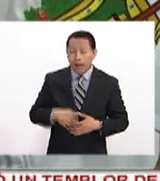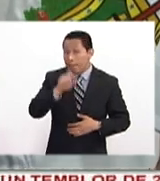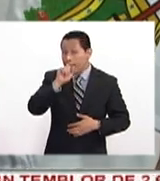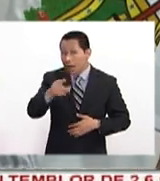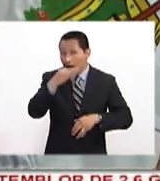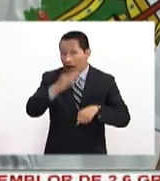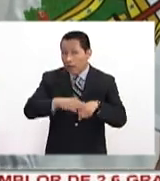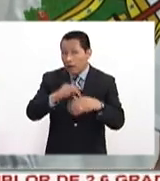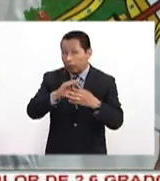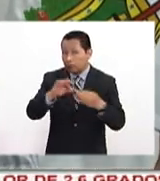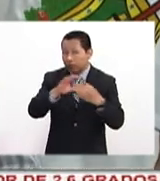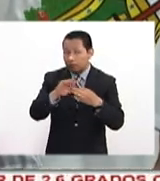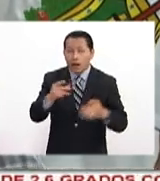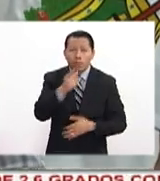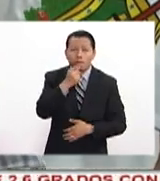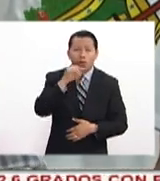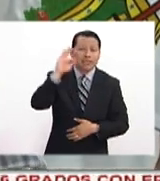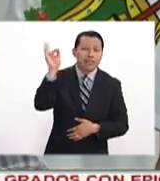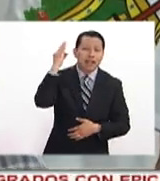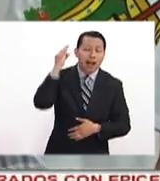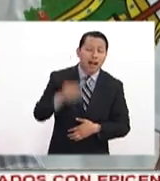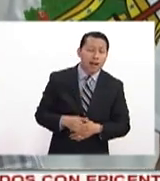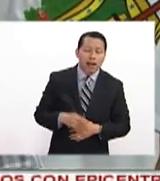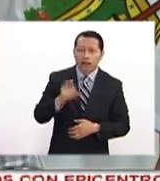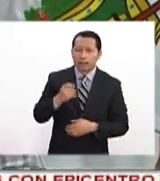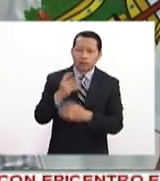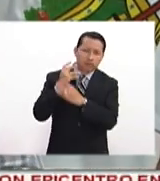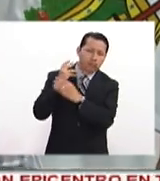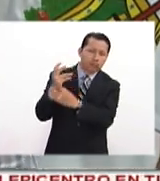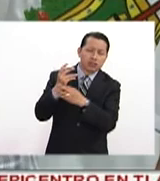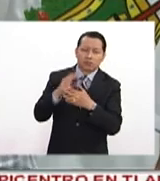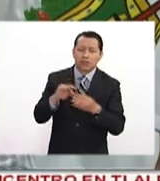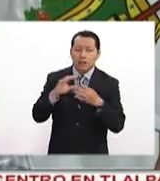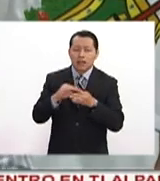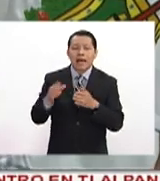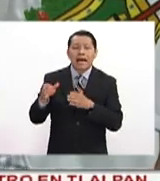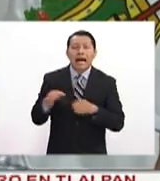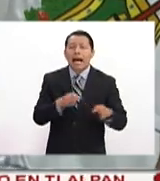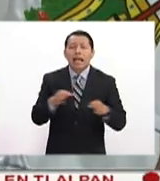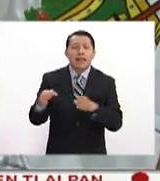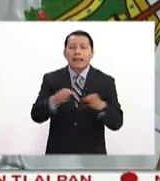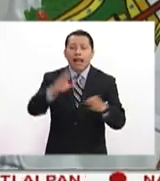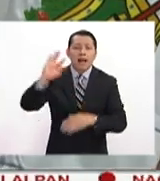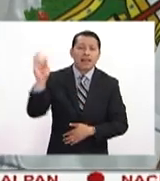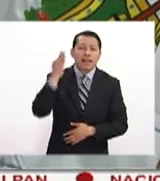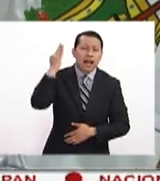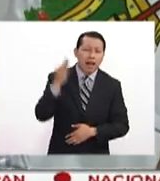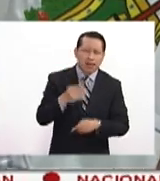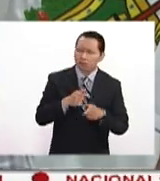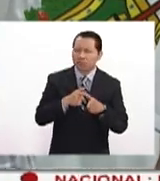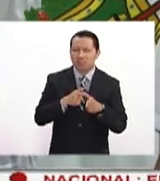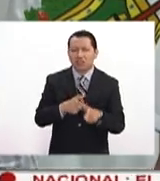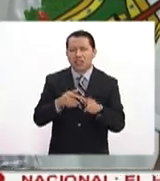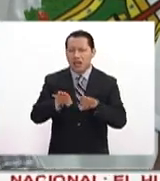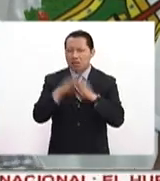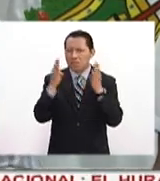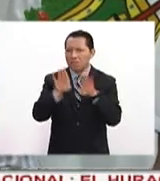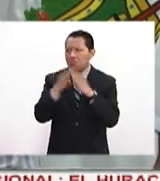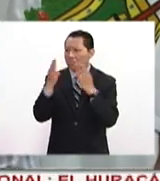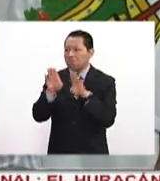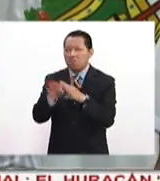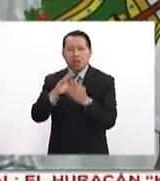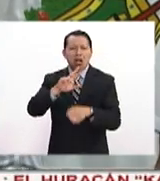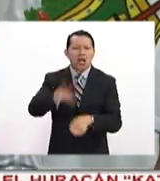de su conocimiento que la Policía Federal nos reporta que todas las carreteras federales se encuentran funcionando de